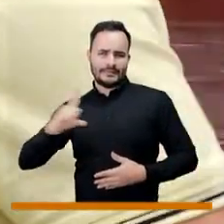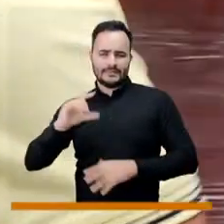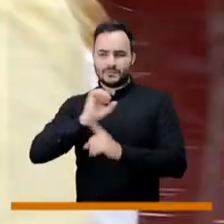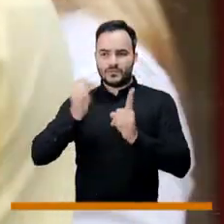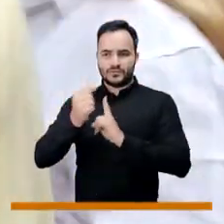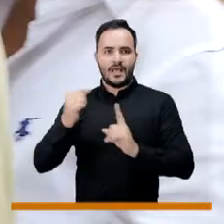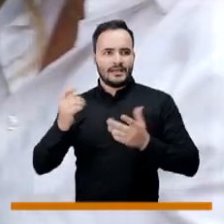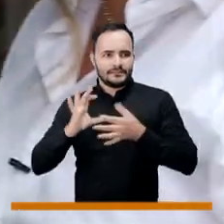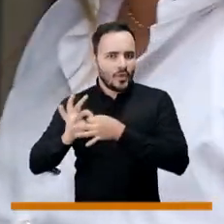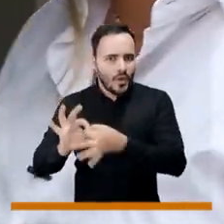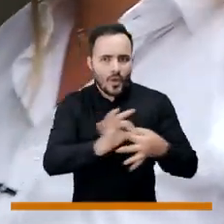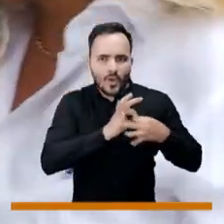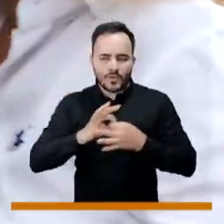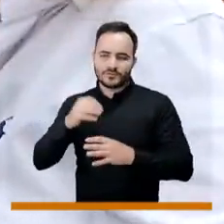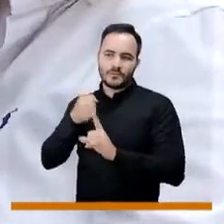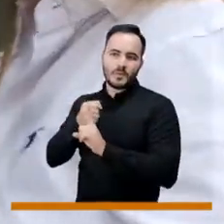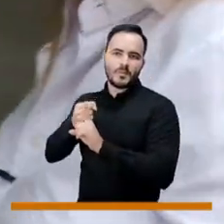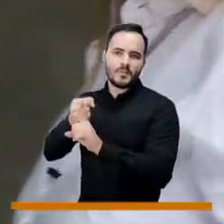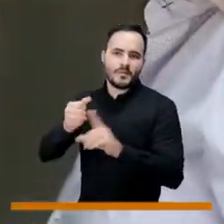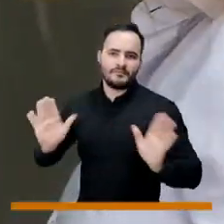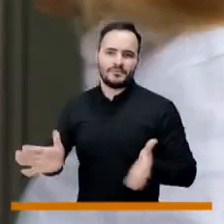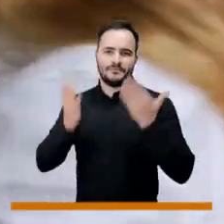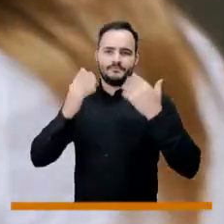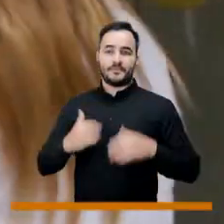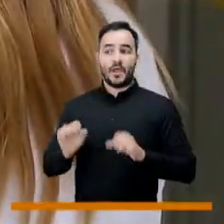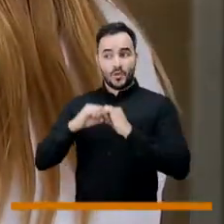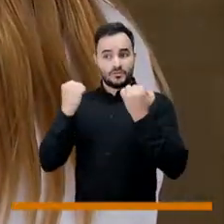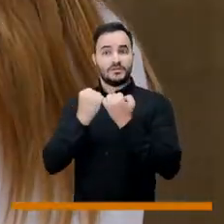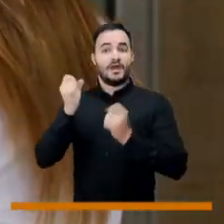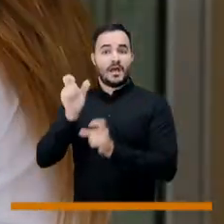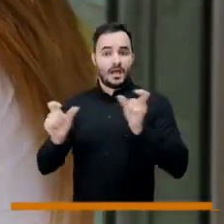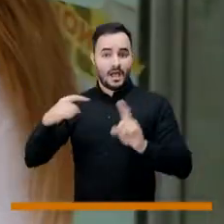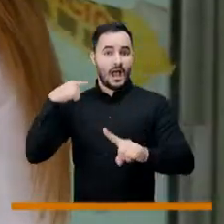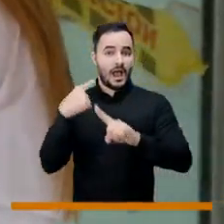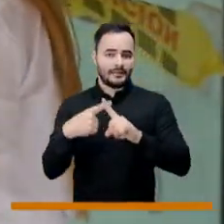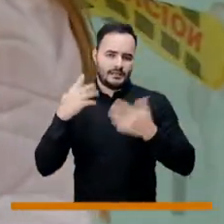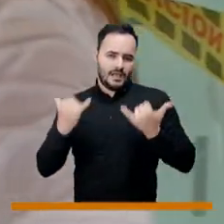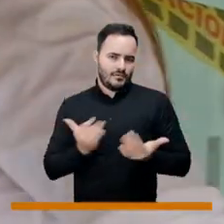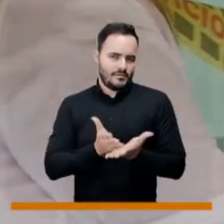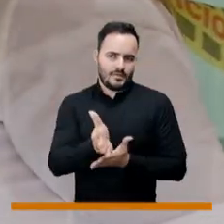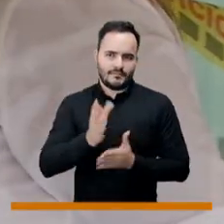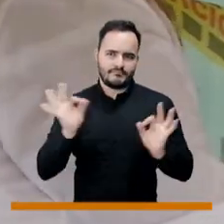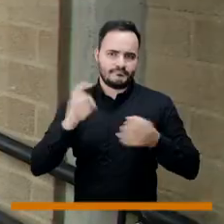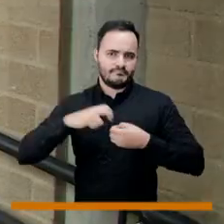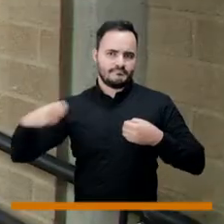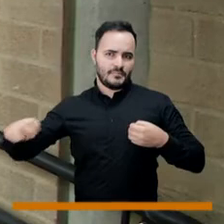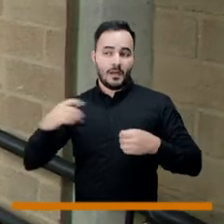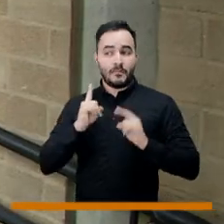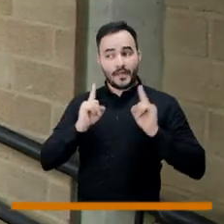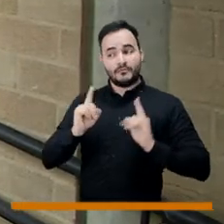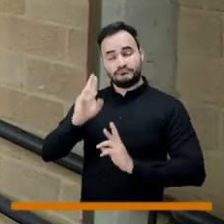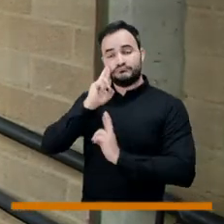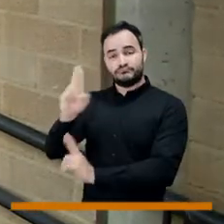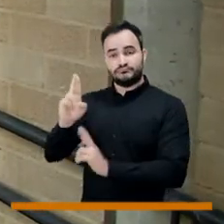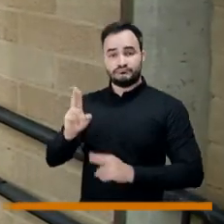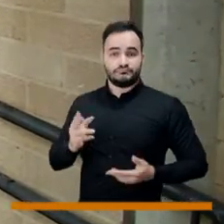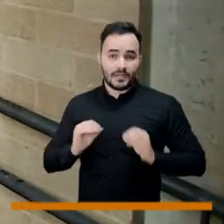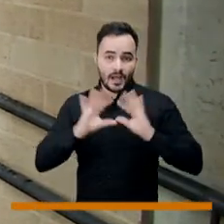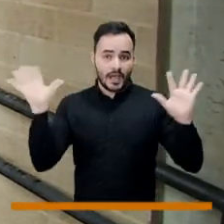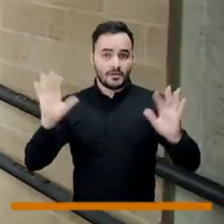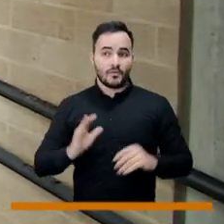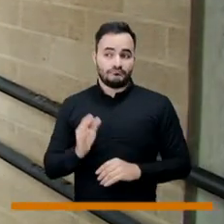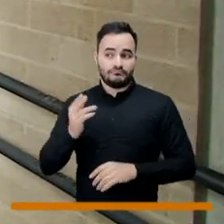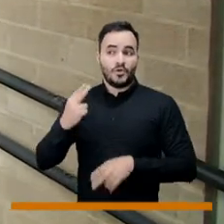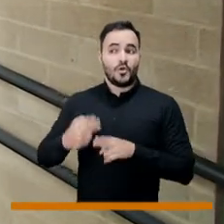varios líderes comunitarios de varios concejales también que hoy no están pero que vale la pena hablar o sé reconocer